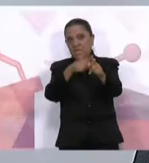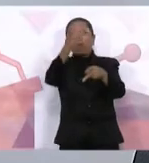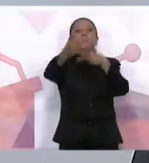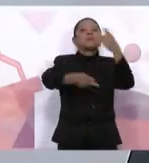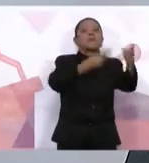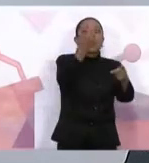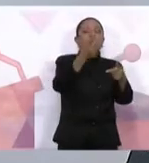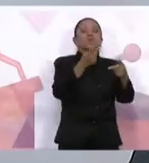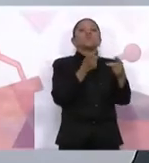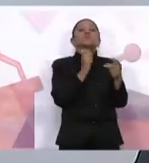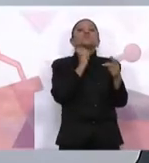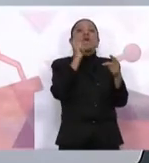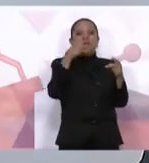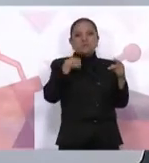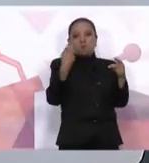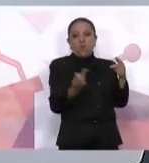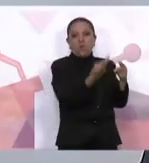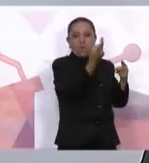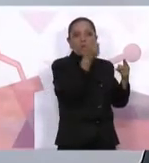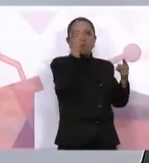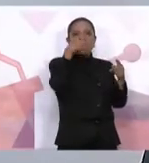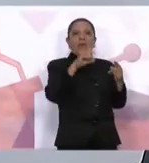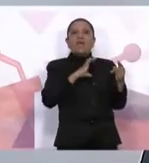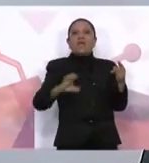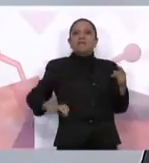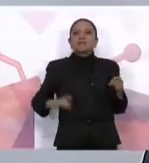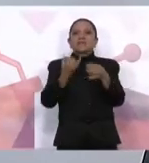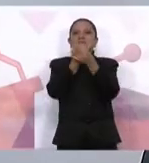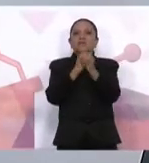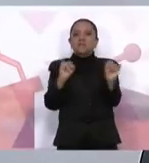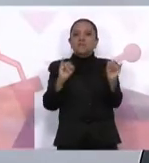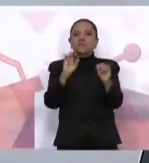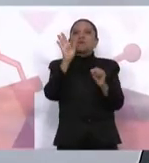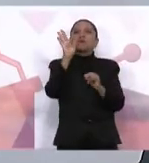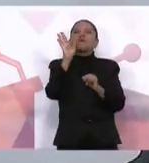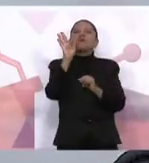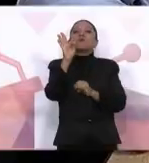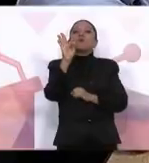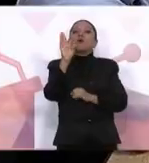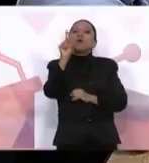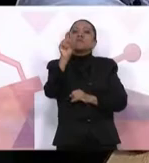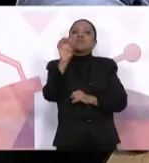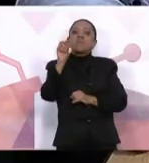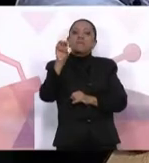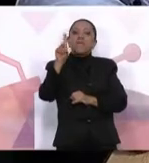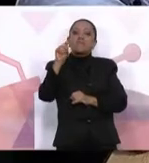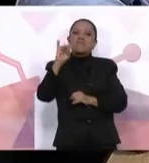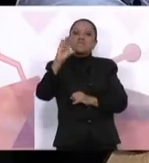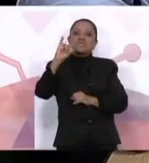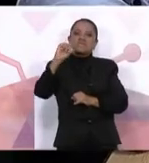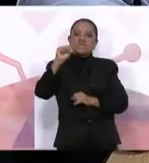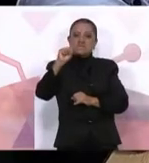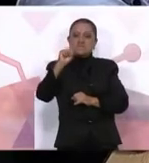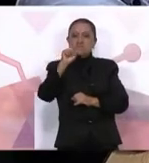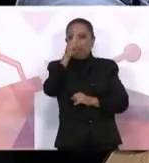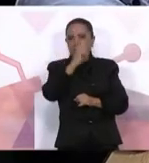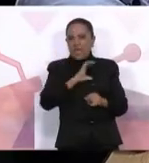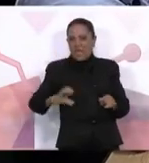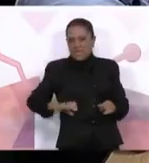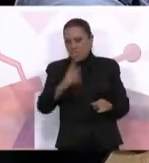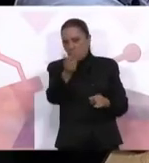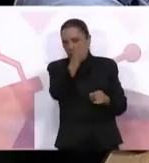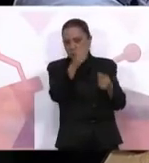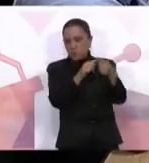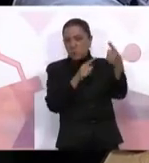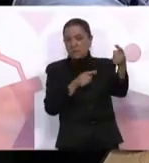un servidor es para el candidato independiente fidel demédicis hidalgo candidato la pregunta es ésta háblenos por